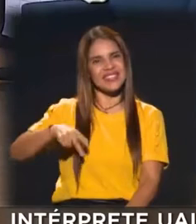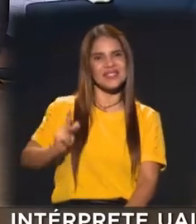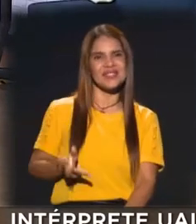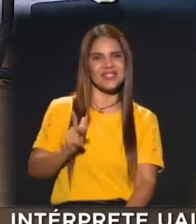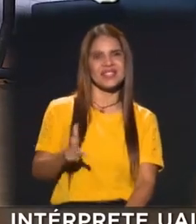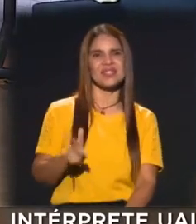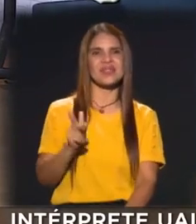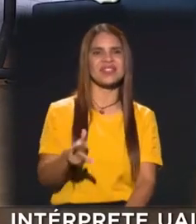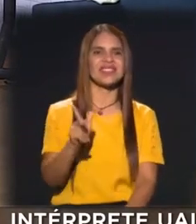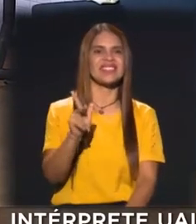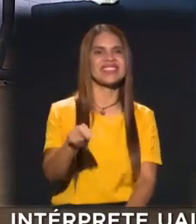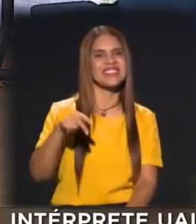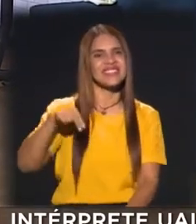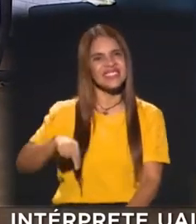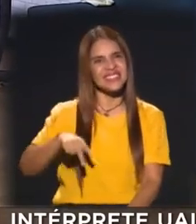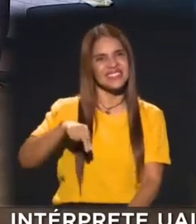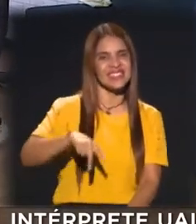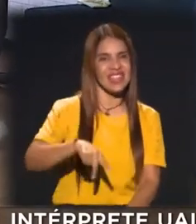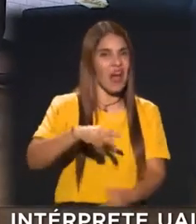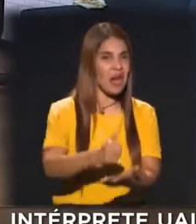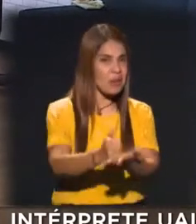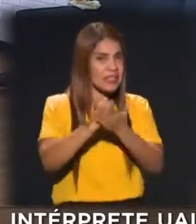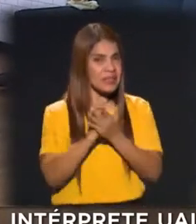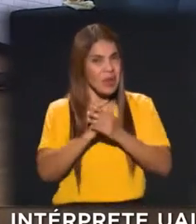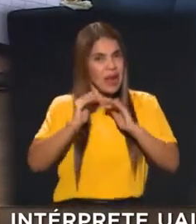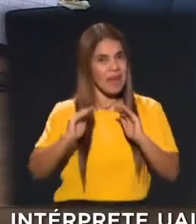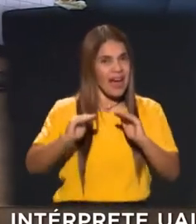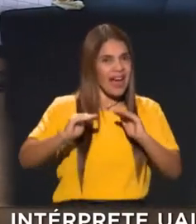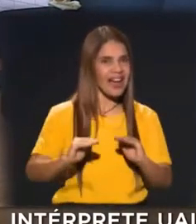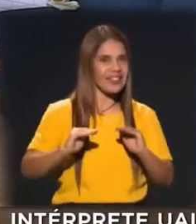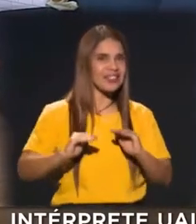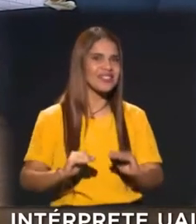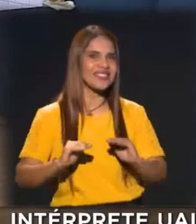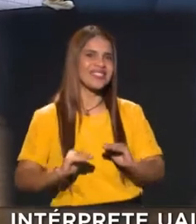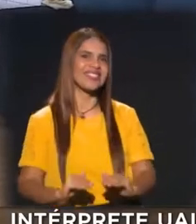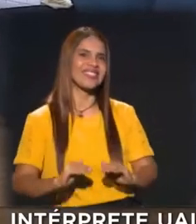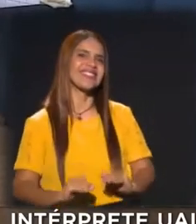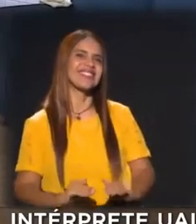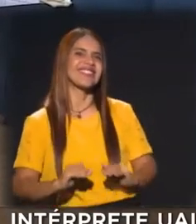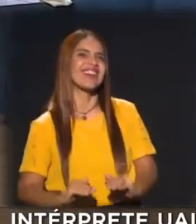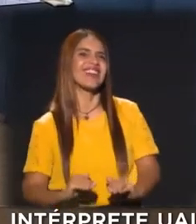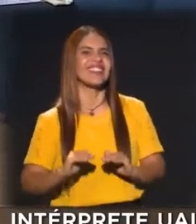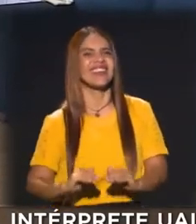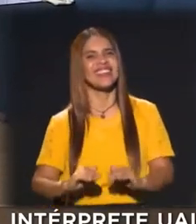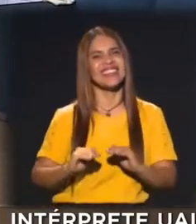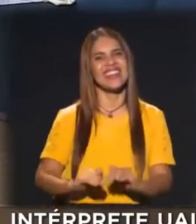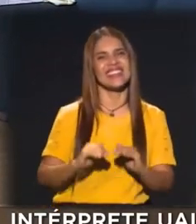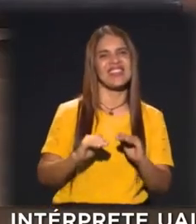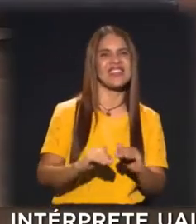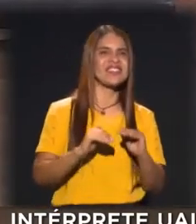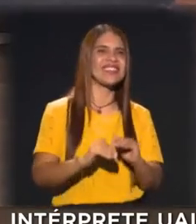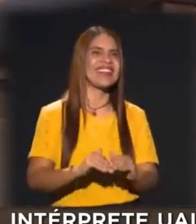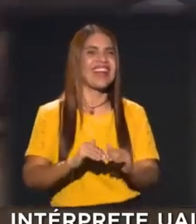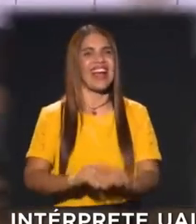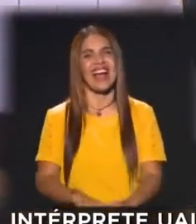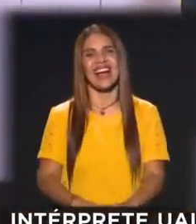Caminando. Yo veo otra caminada, ¿eh? Y ahorita me vas a ayudar bajando, y bajando, y bajando, y bajando, y bajando, y